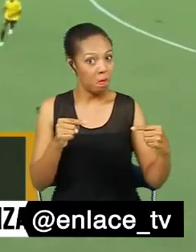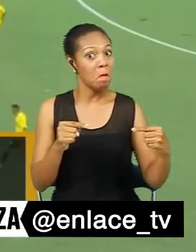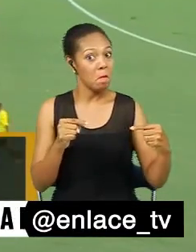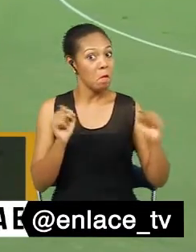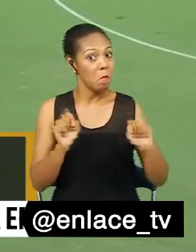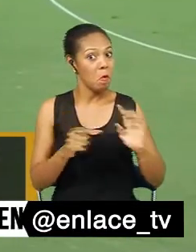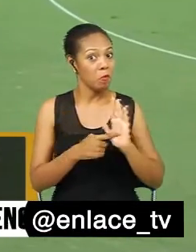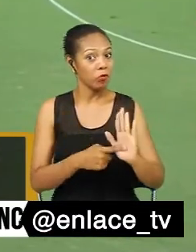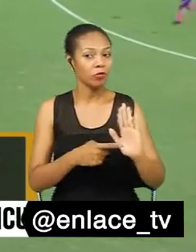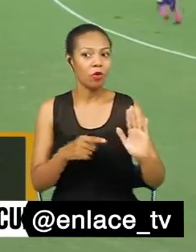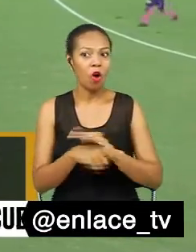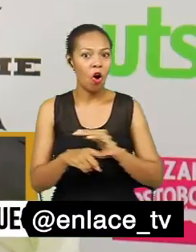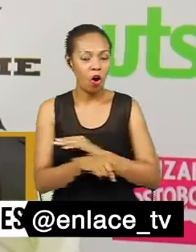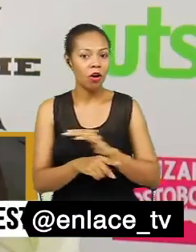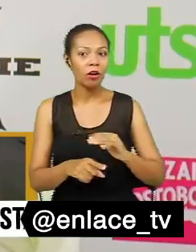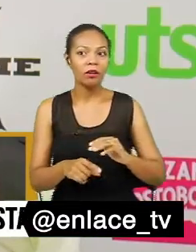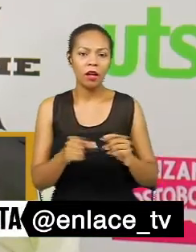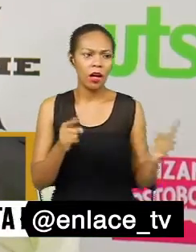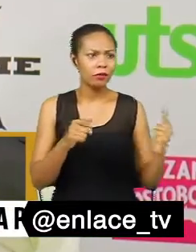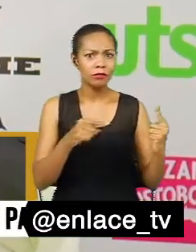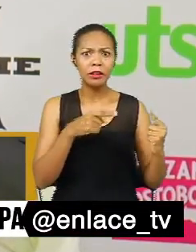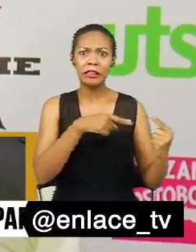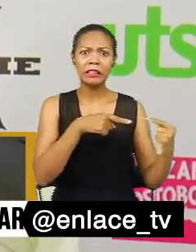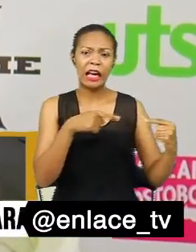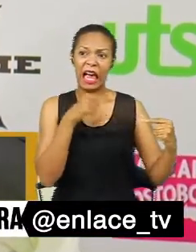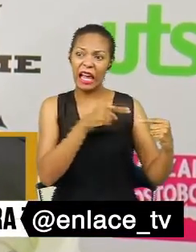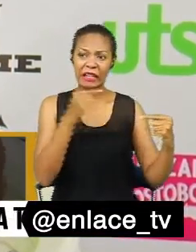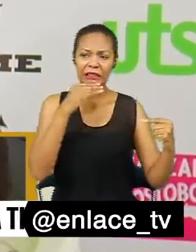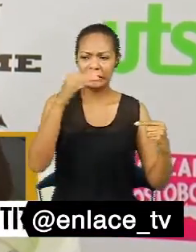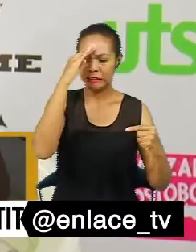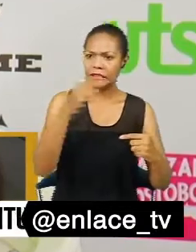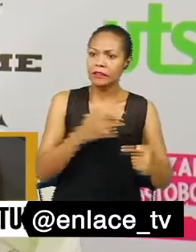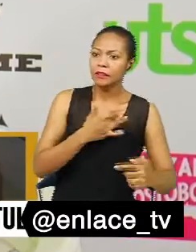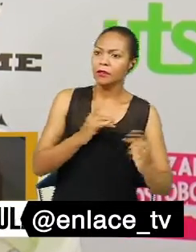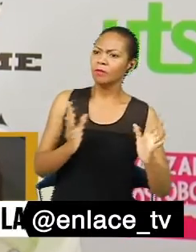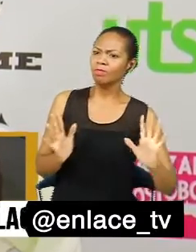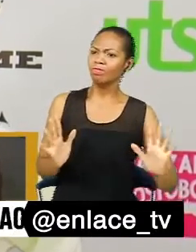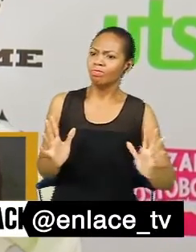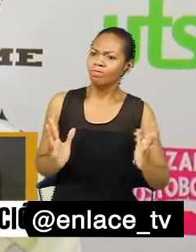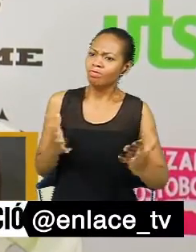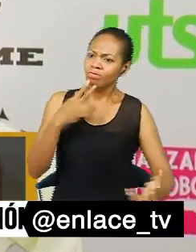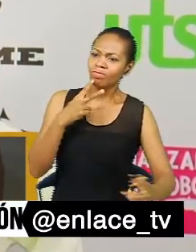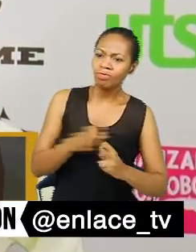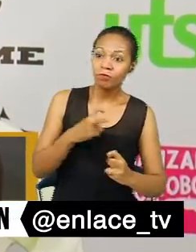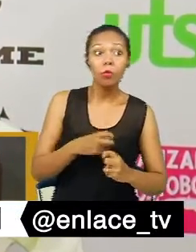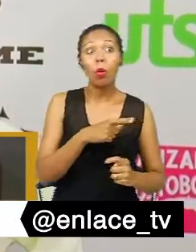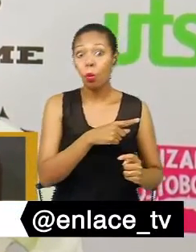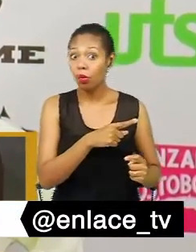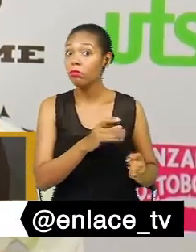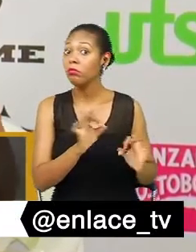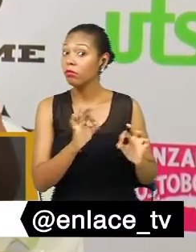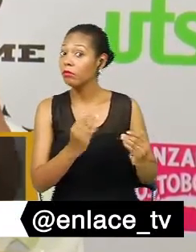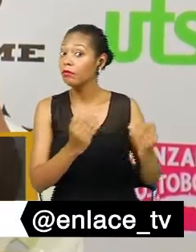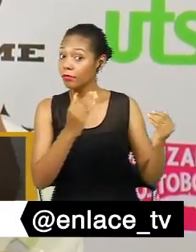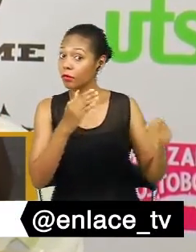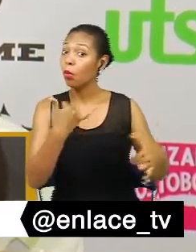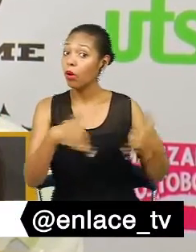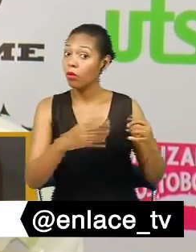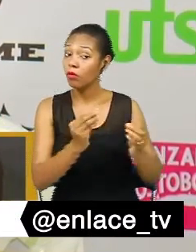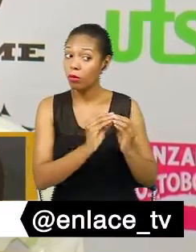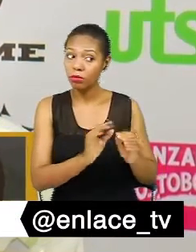Los incomodamos mucho, esa era la idea, y no dejarlos jugar mucho porque ellos juegan muy bien, es un equipo que juega muy bien. Entonces, todas